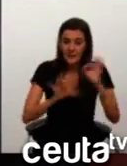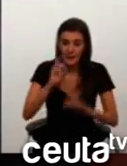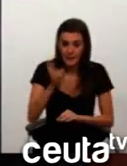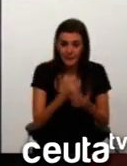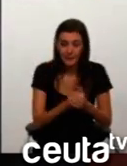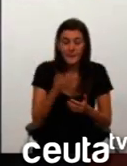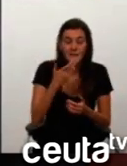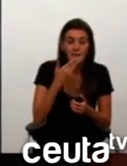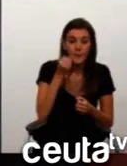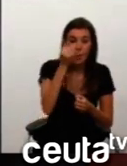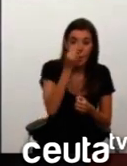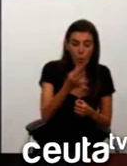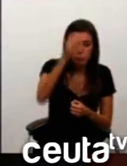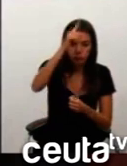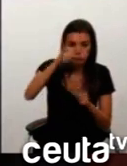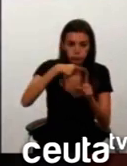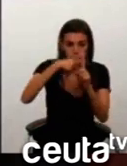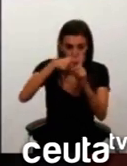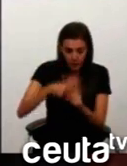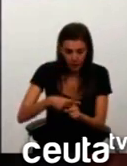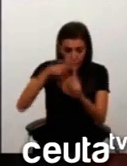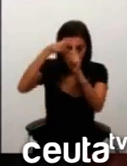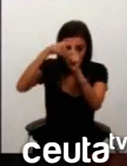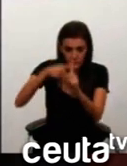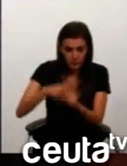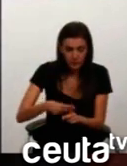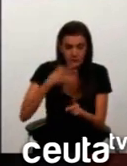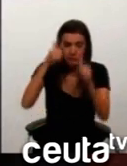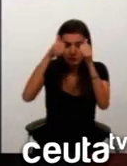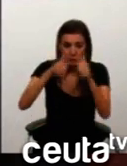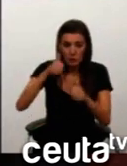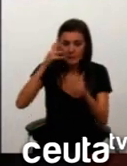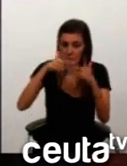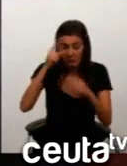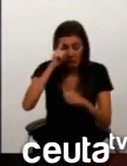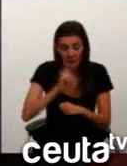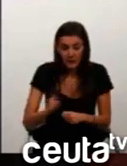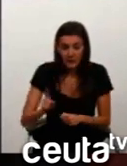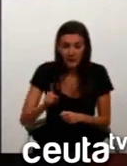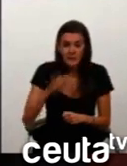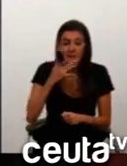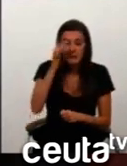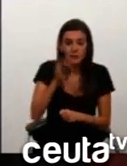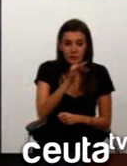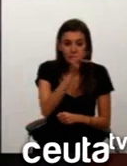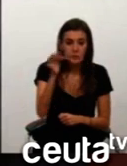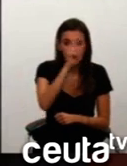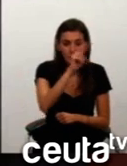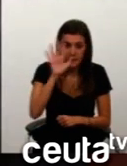hacemos una suma, no hace falta ser licenciado en matemáticas para ello, nos encontramos con que da